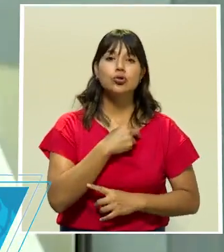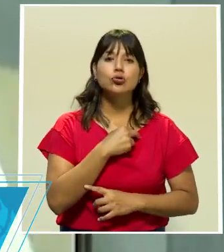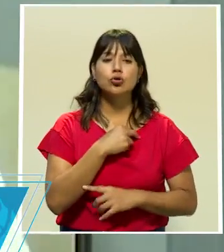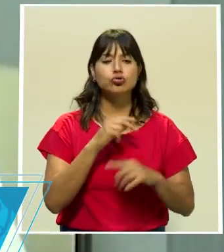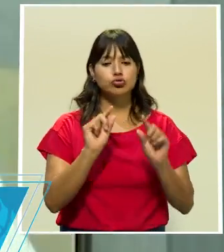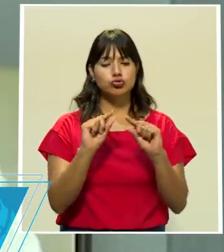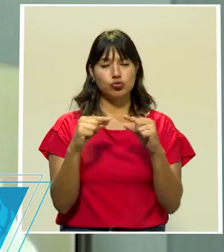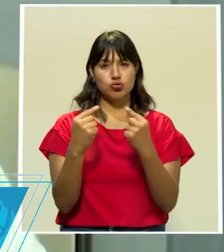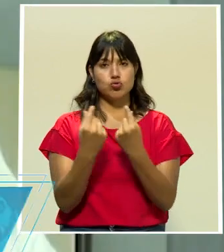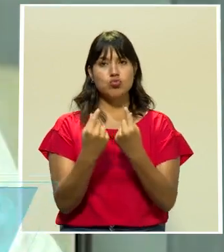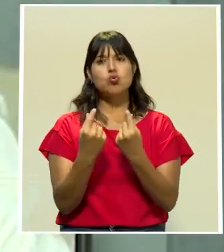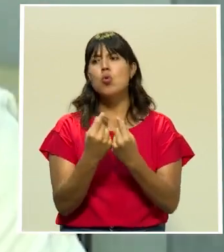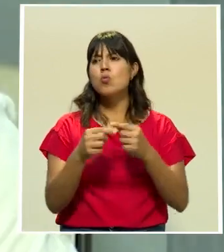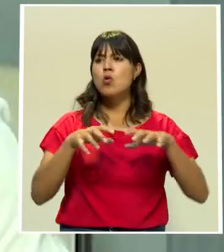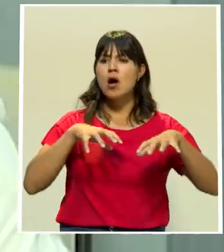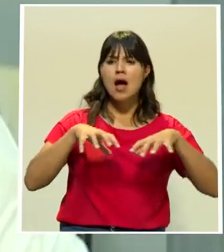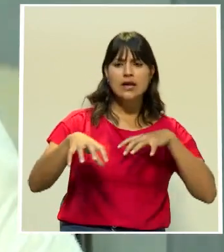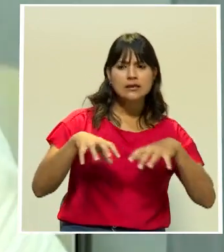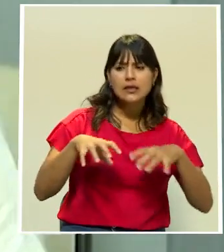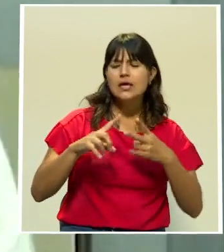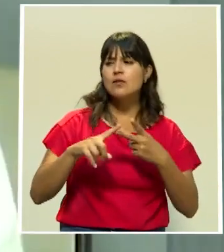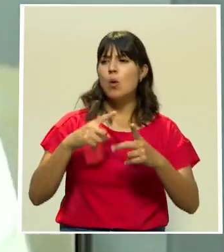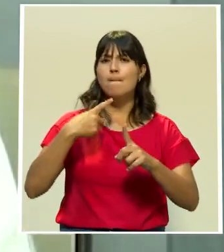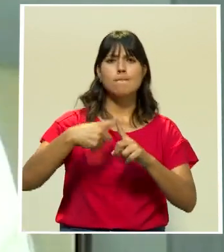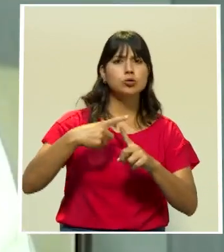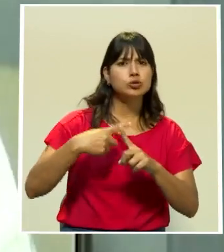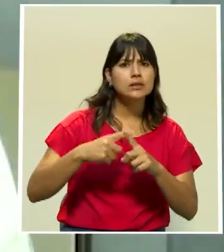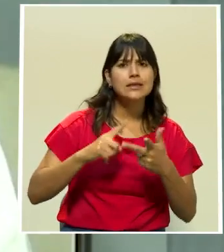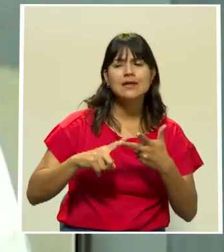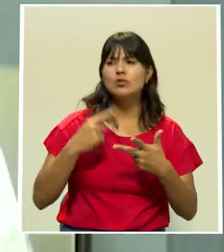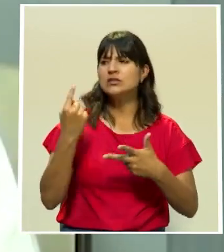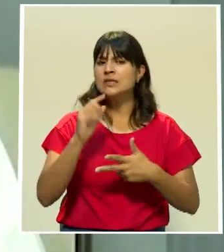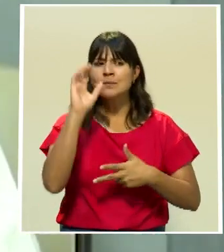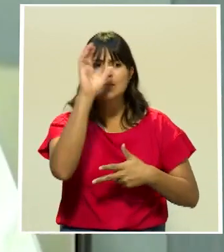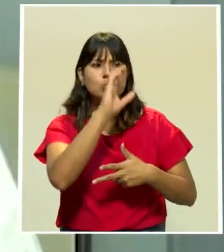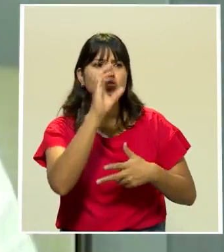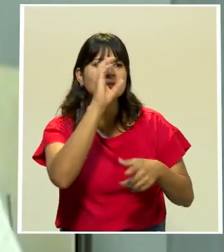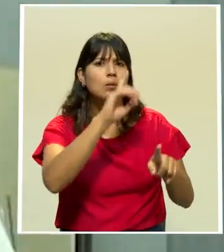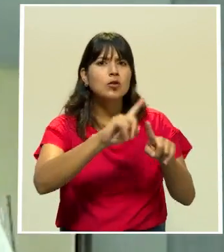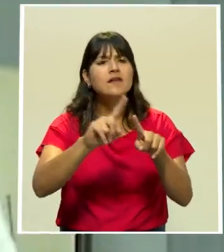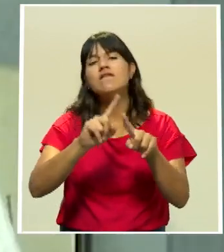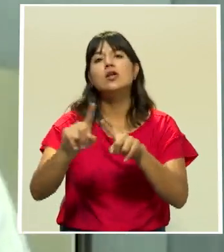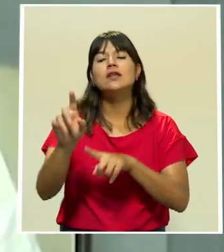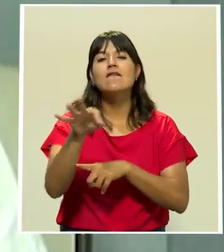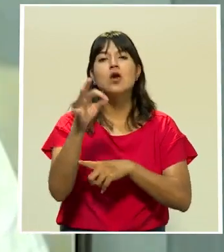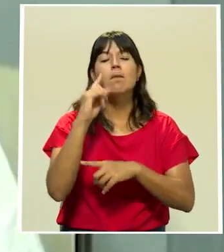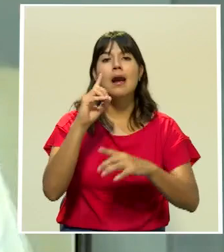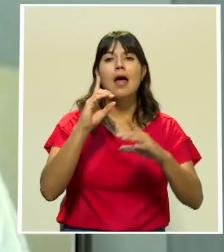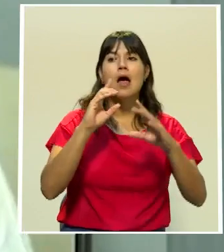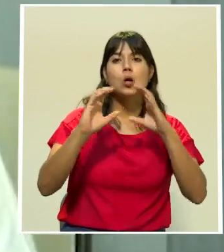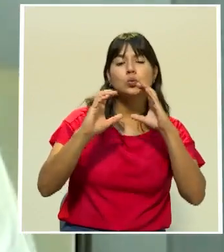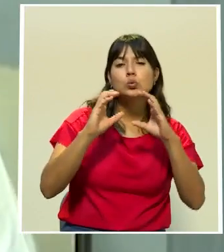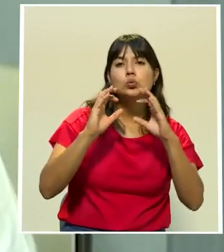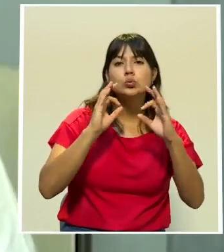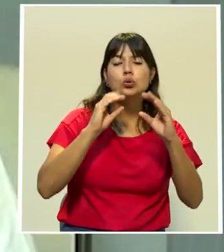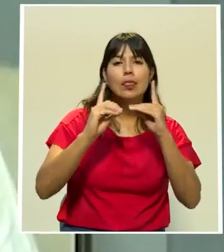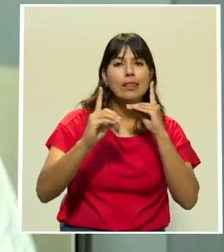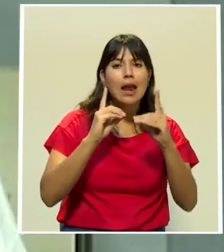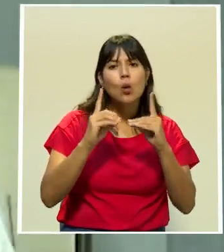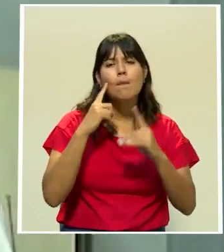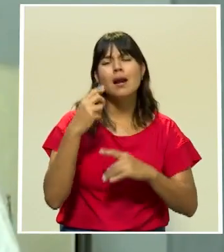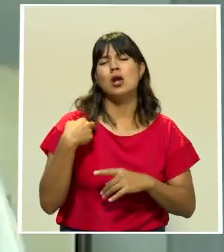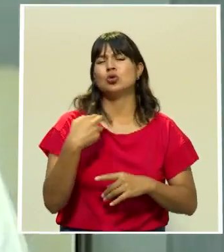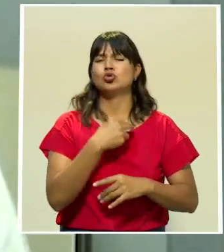un grupo que es proactivo, propositivo y siempre buscamos todos los canales para la negociación y el diálogo. El diálogo para nosotros es